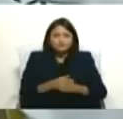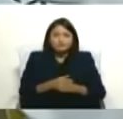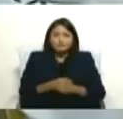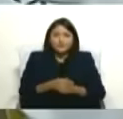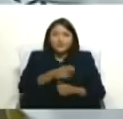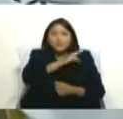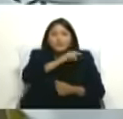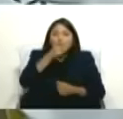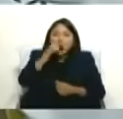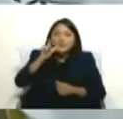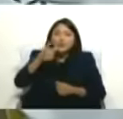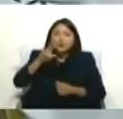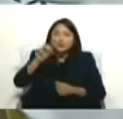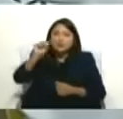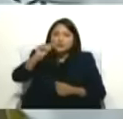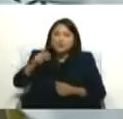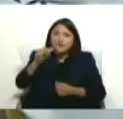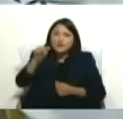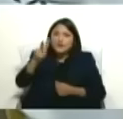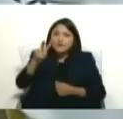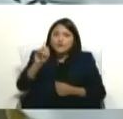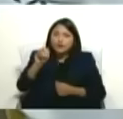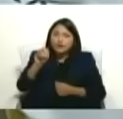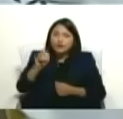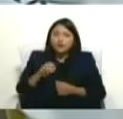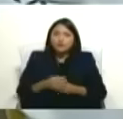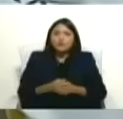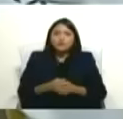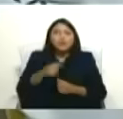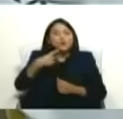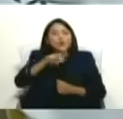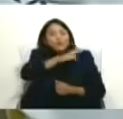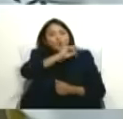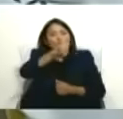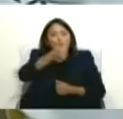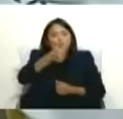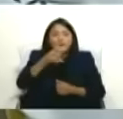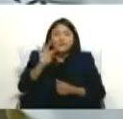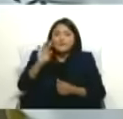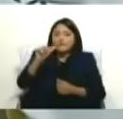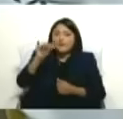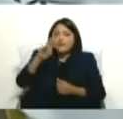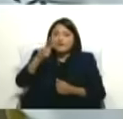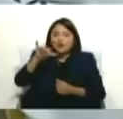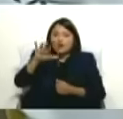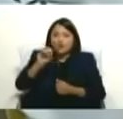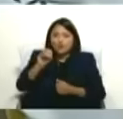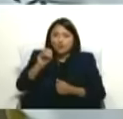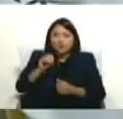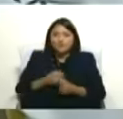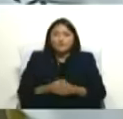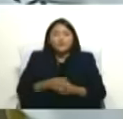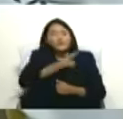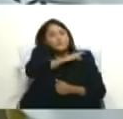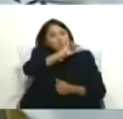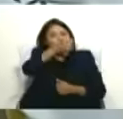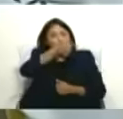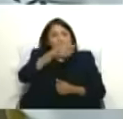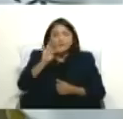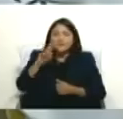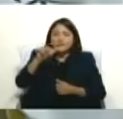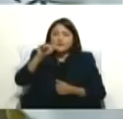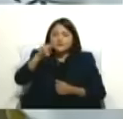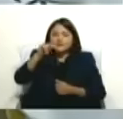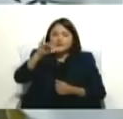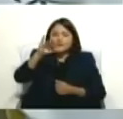rector Gustavo Vizcaíno Gil, rector Fabio Zabarce, rector Francisco